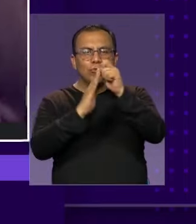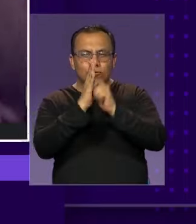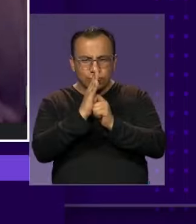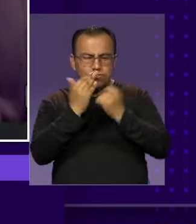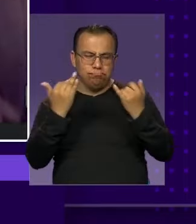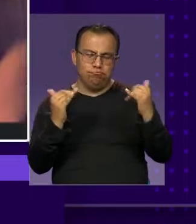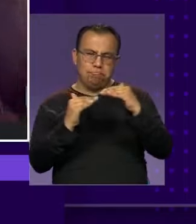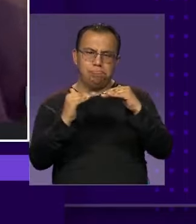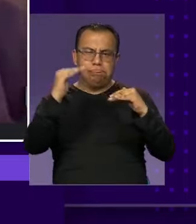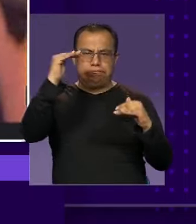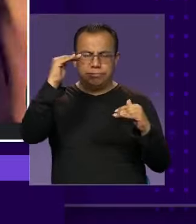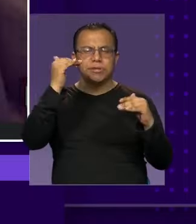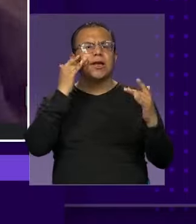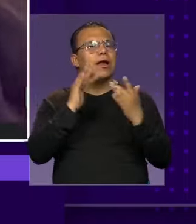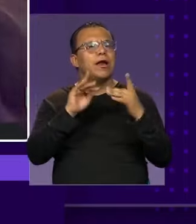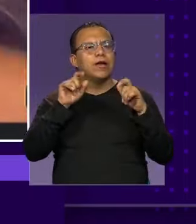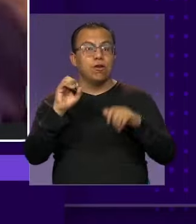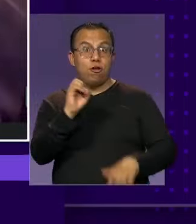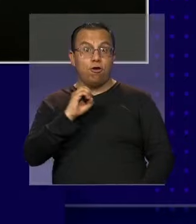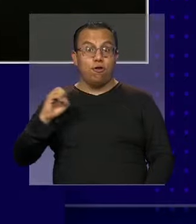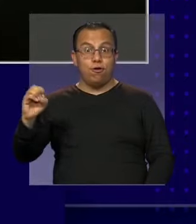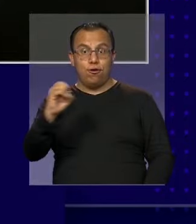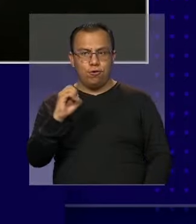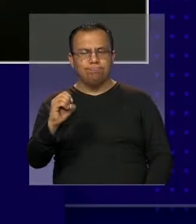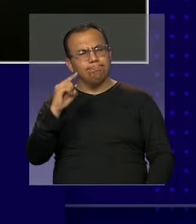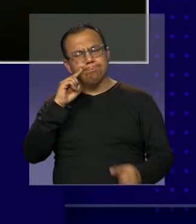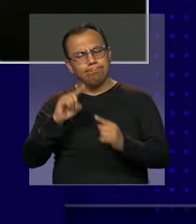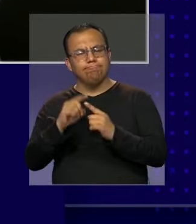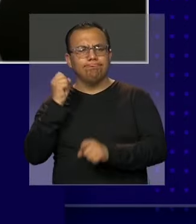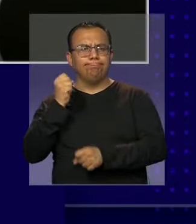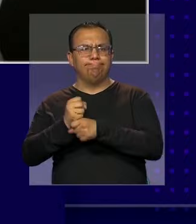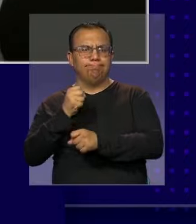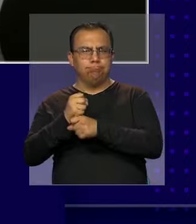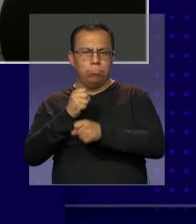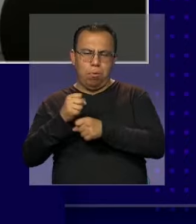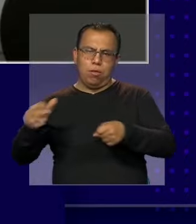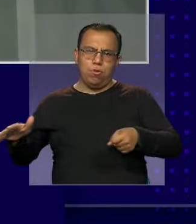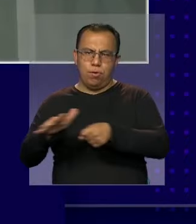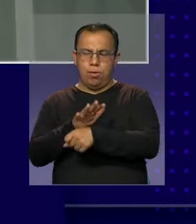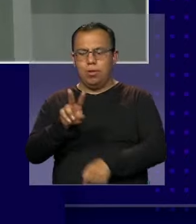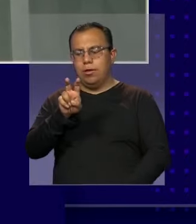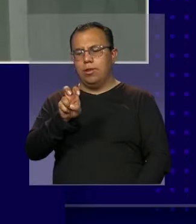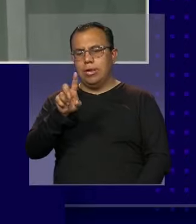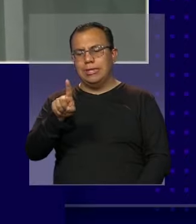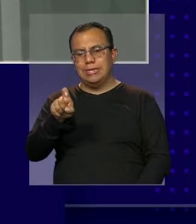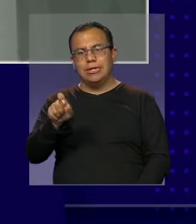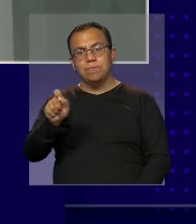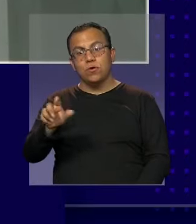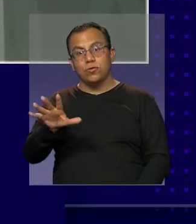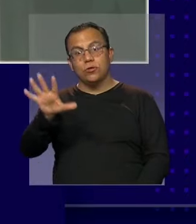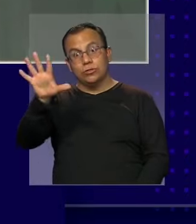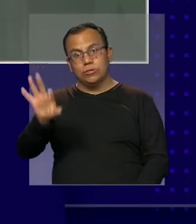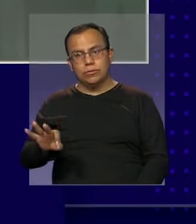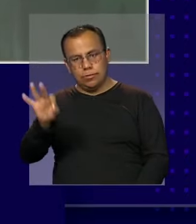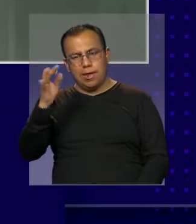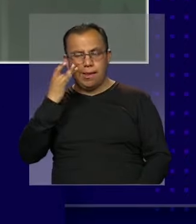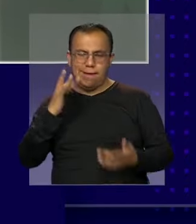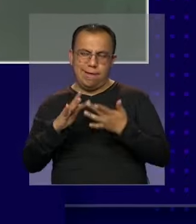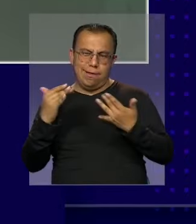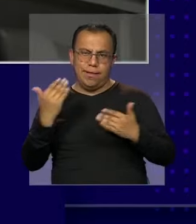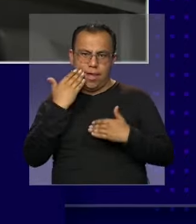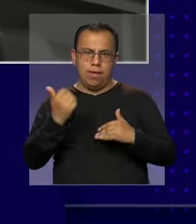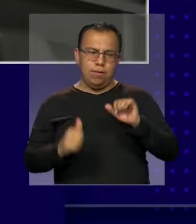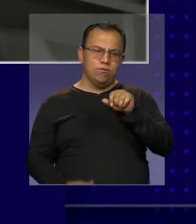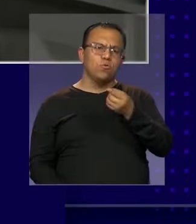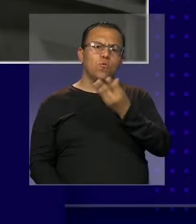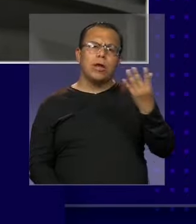porcentuales, teniendo en cuenta que los hombres están empleados, tienen ocupación del 76,5% frente a las mujeres